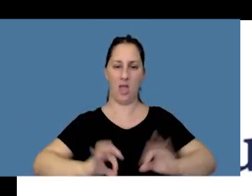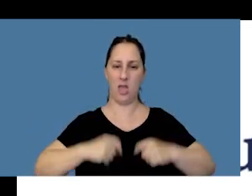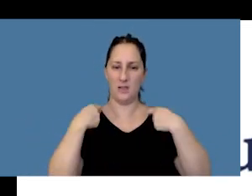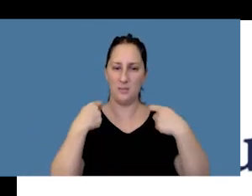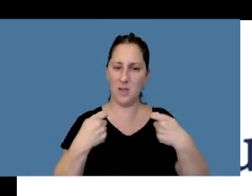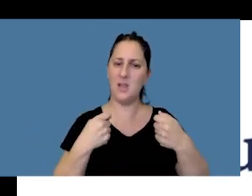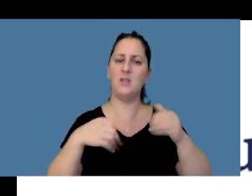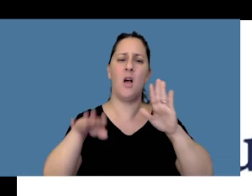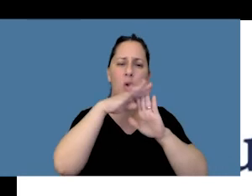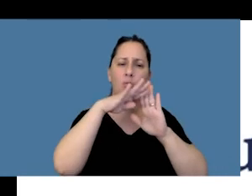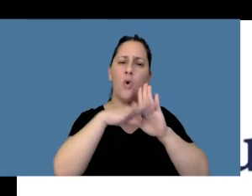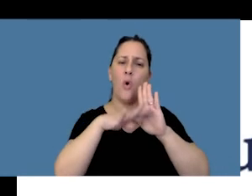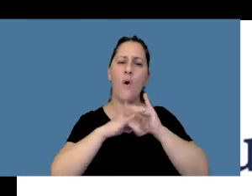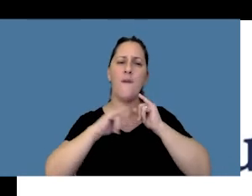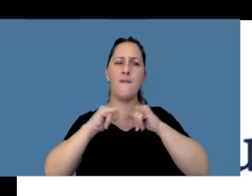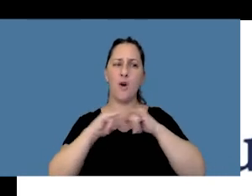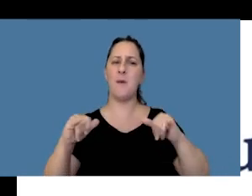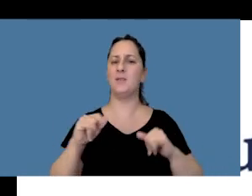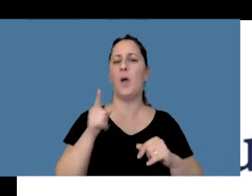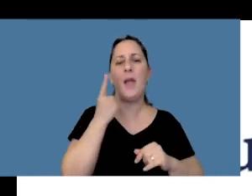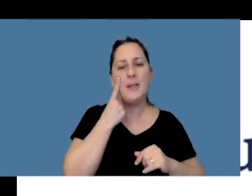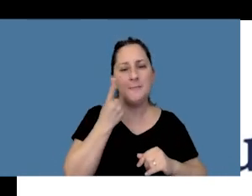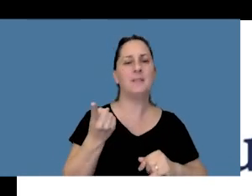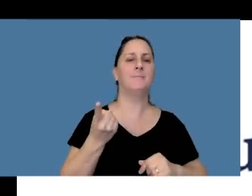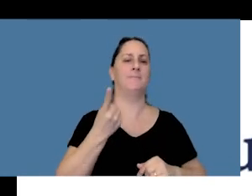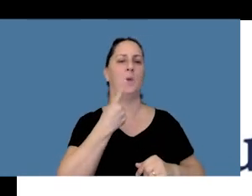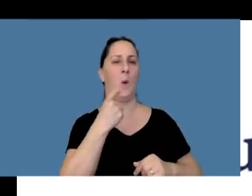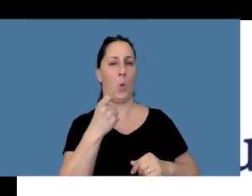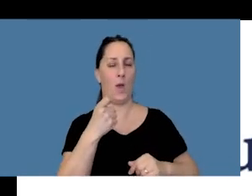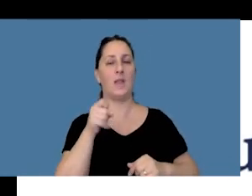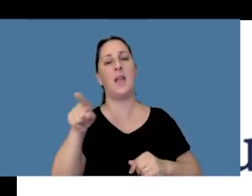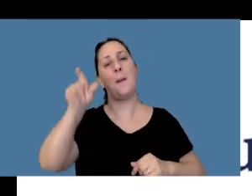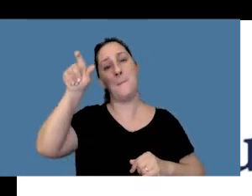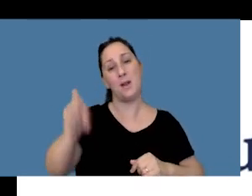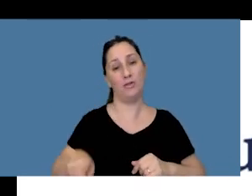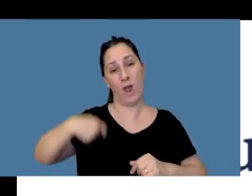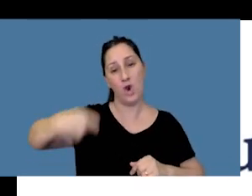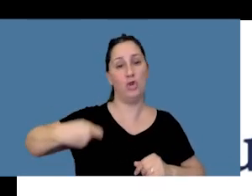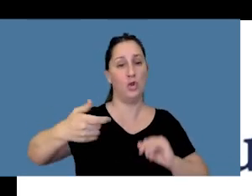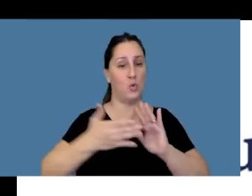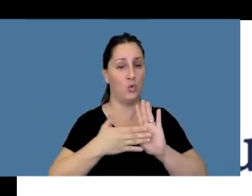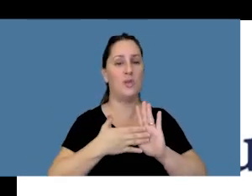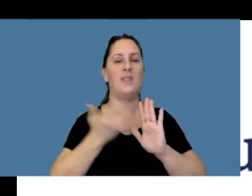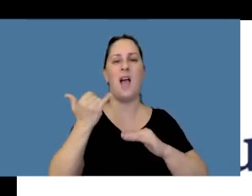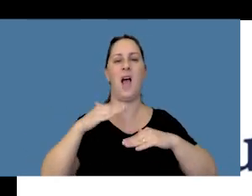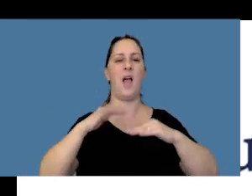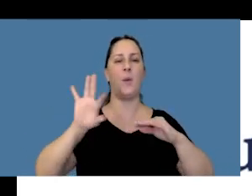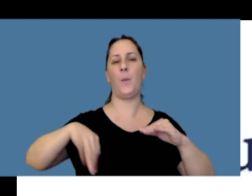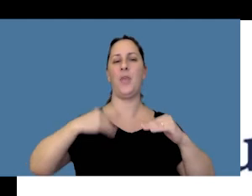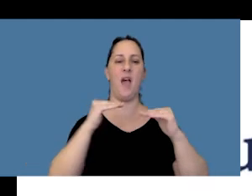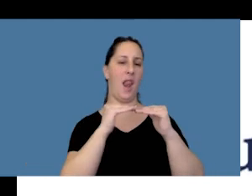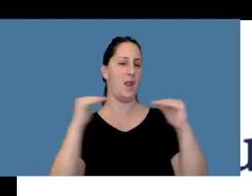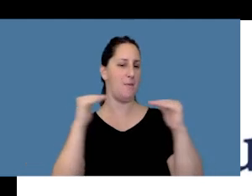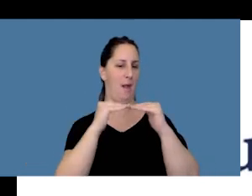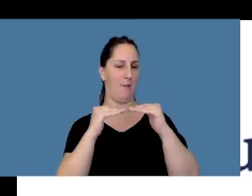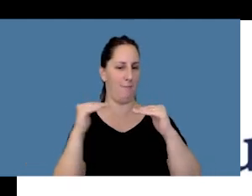de información que denoten o que hagan dar cuenta que el contribuyente tiene un cierto nivel de vida y que habría